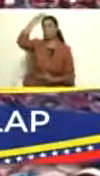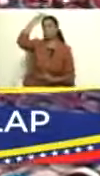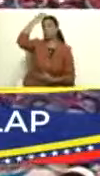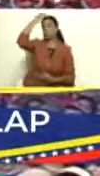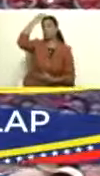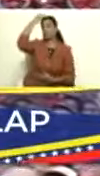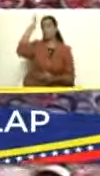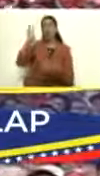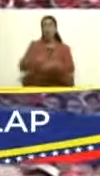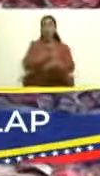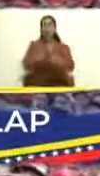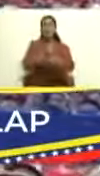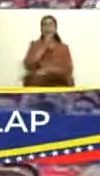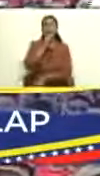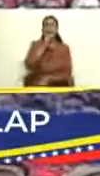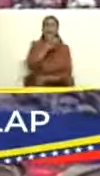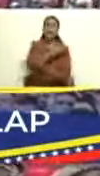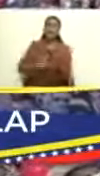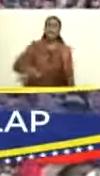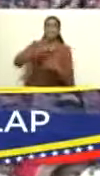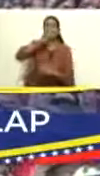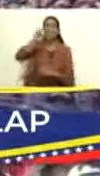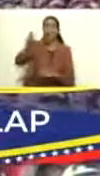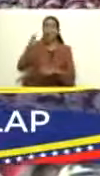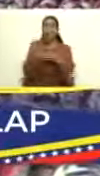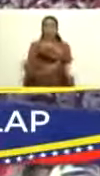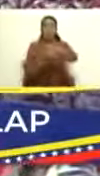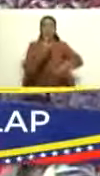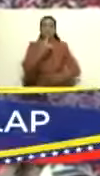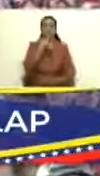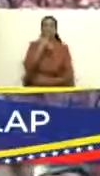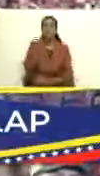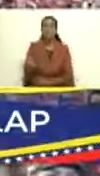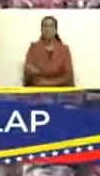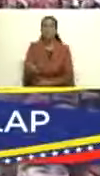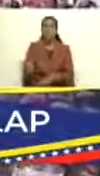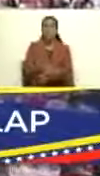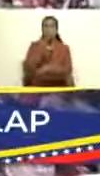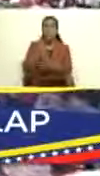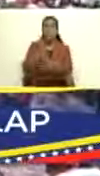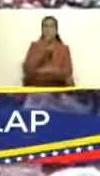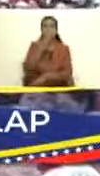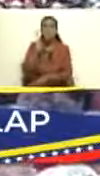a culpar ¿a quién? A Maduro, a la revolución.